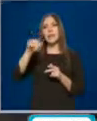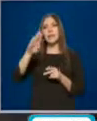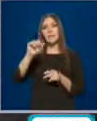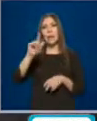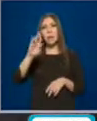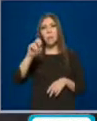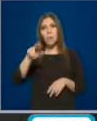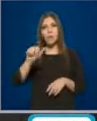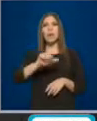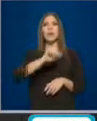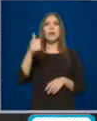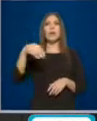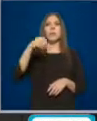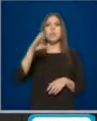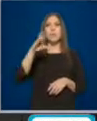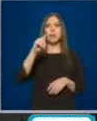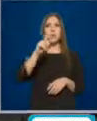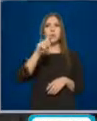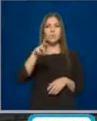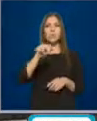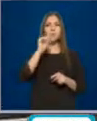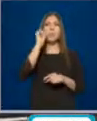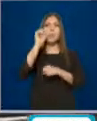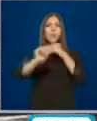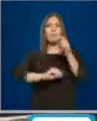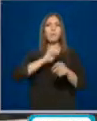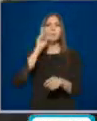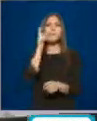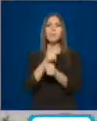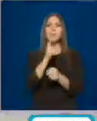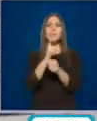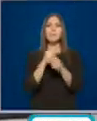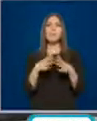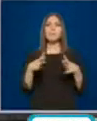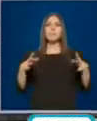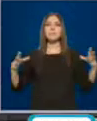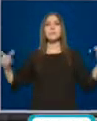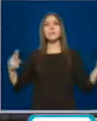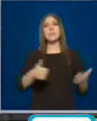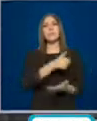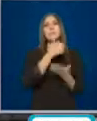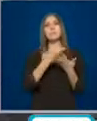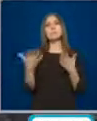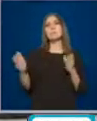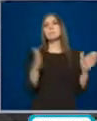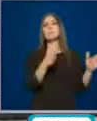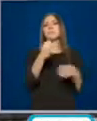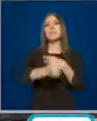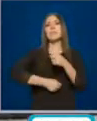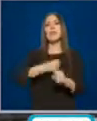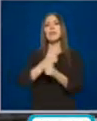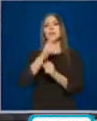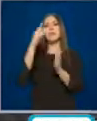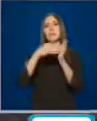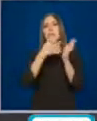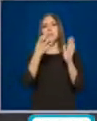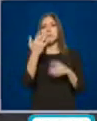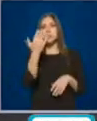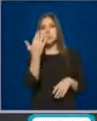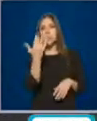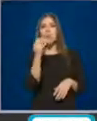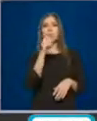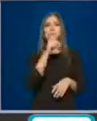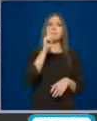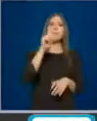Moctezuma, veríamos cómo ha ido creciendo la ciudad. Hasta allí, esos serían que años 50, 60, luego ya hacia el